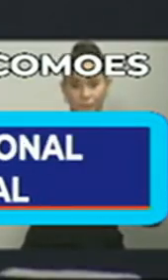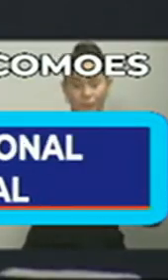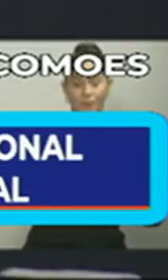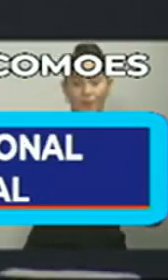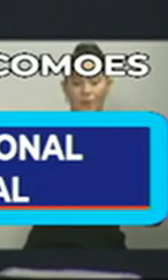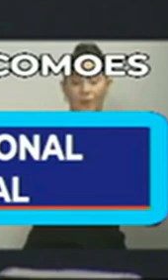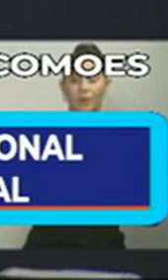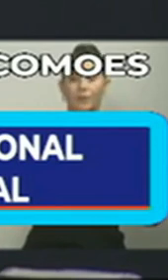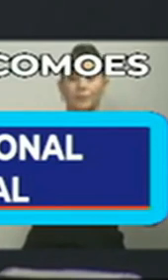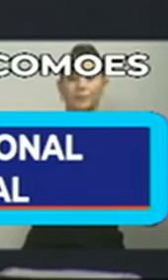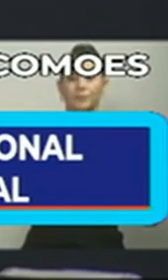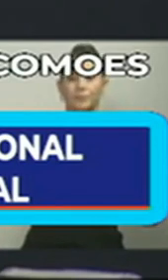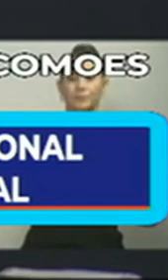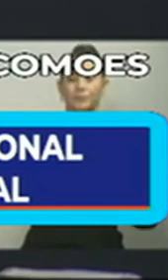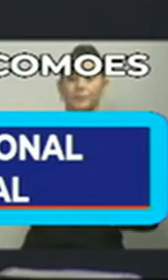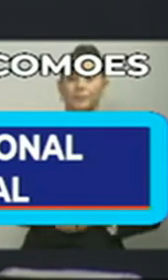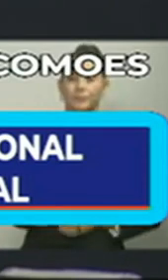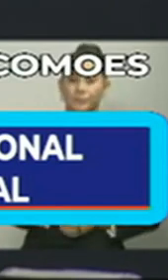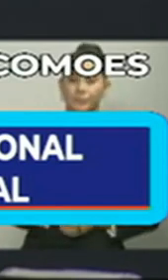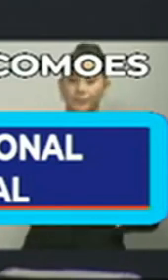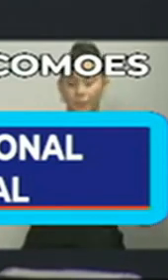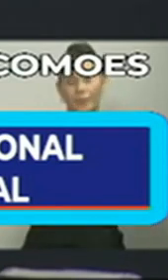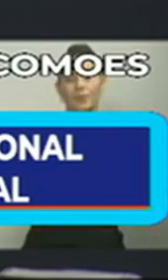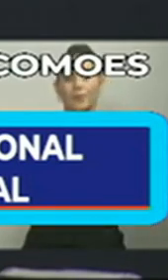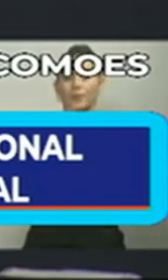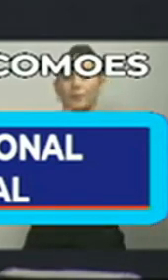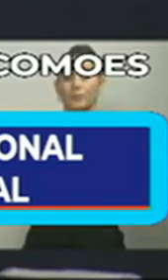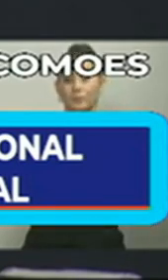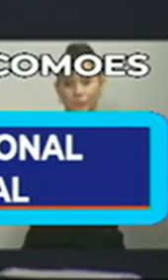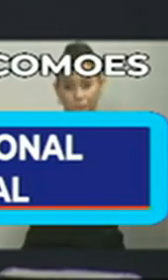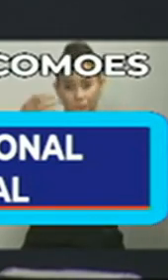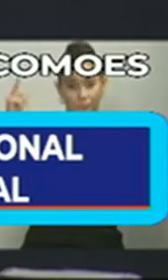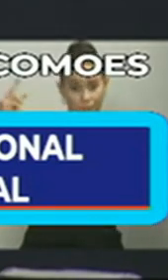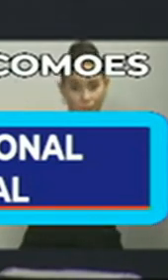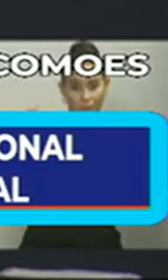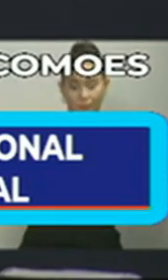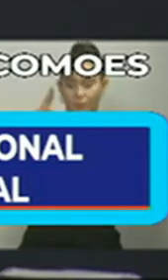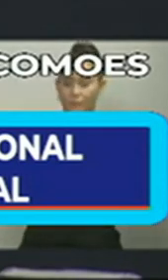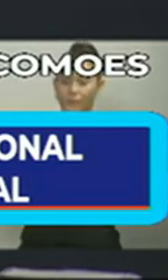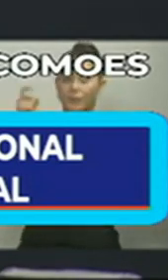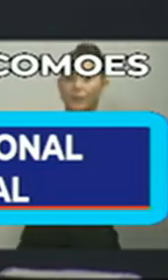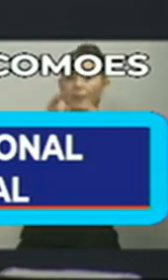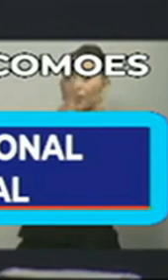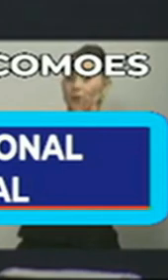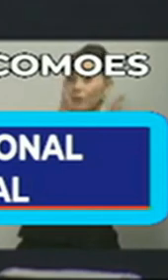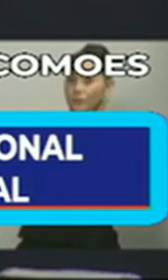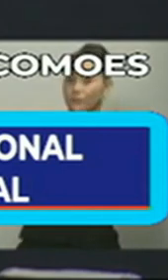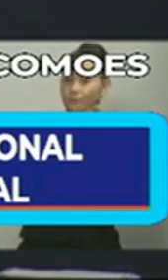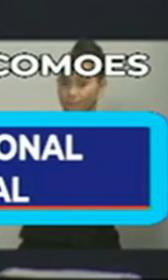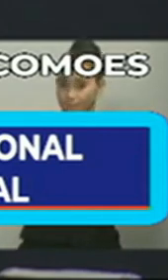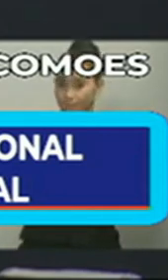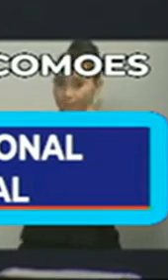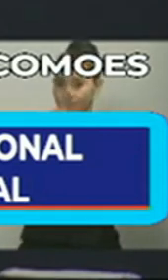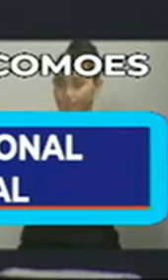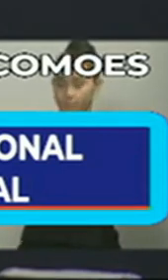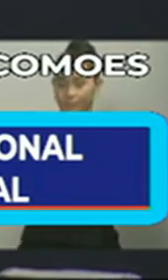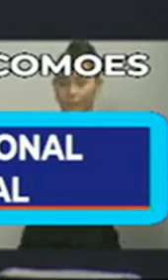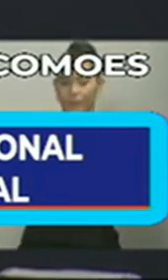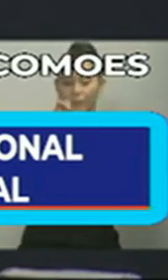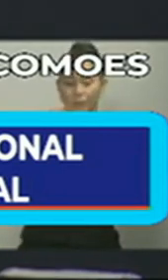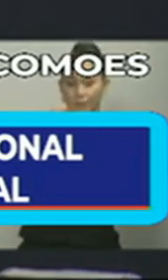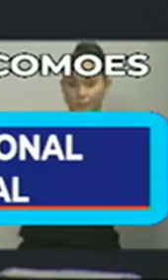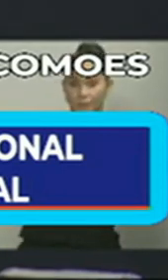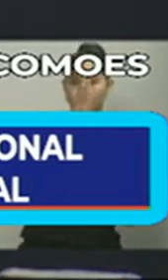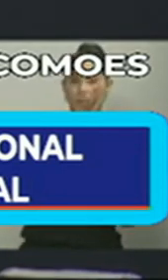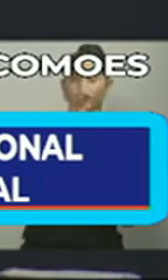adecuación y o elaboración de los reglamentos policiales ordenados por la ley 590